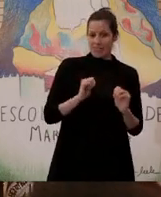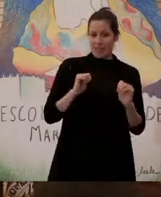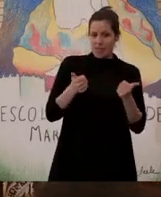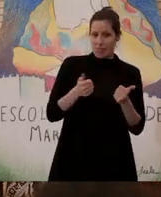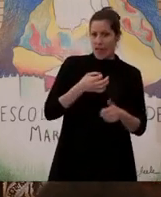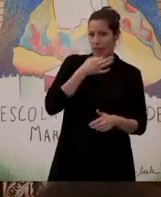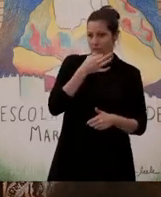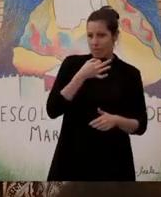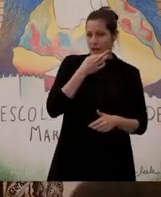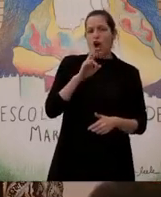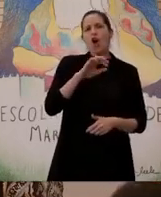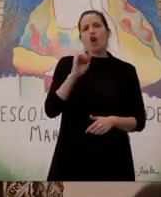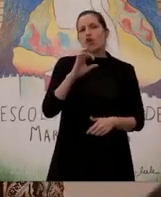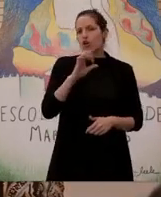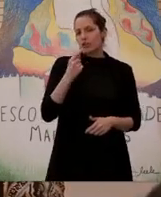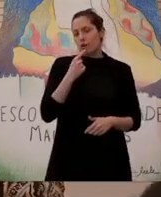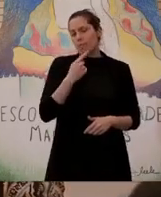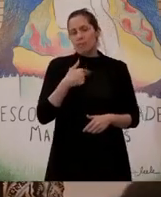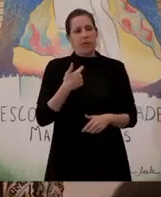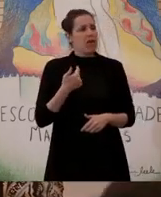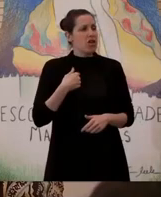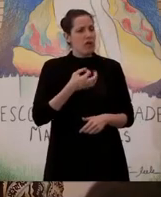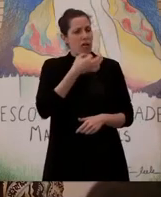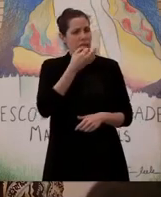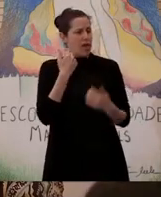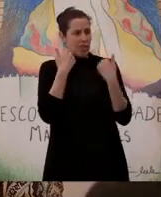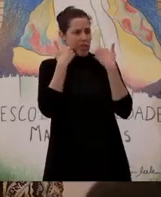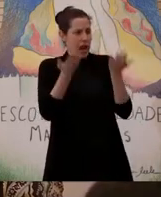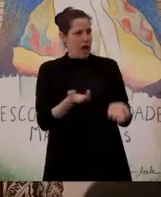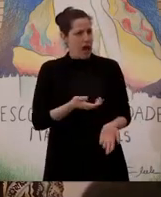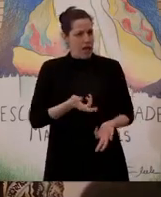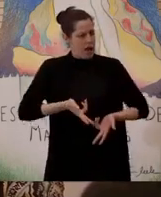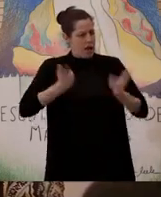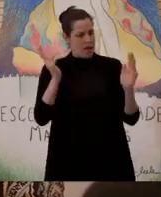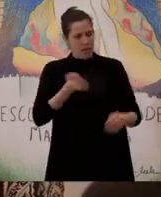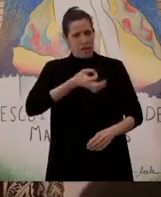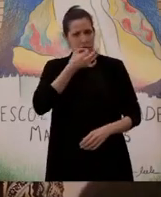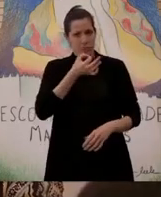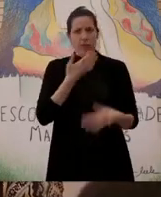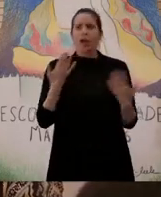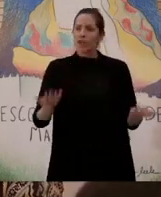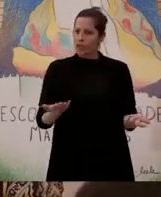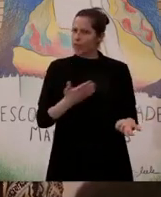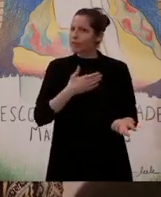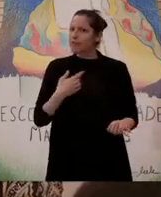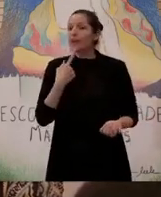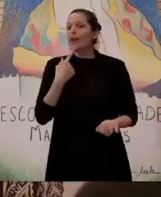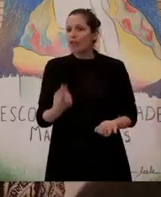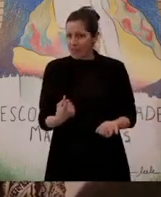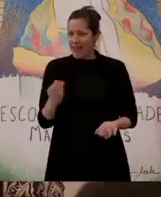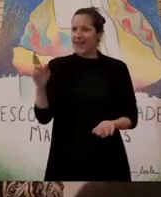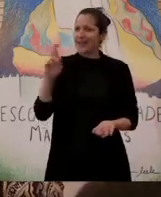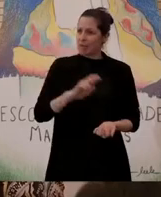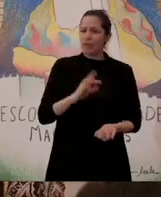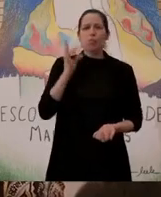que le daba gana entonces quiero rematar Así que que asmuyeres podamos decir o que nos da ganas